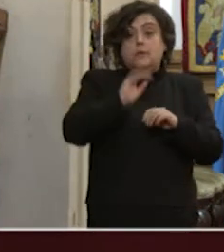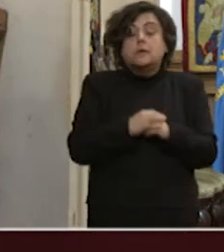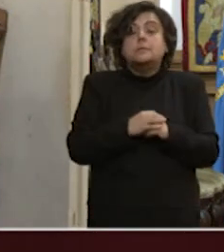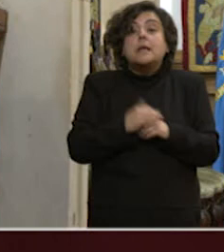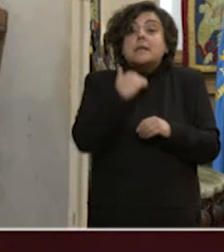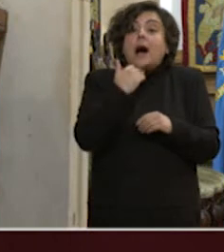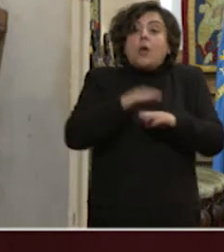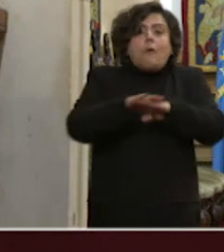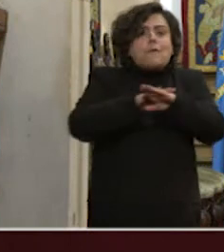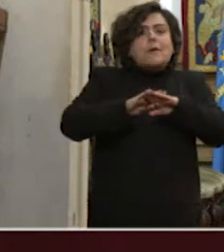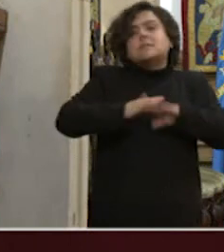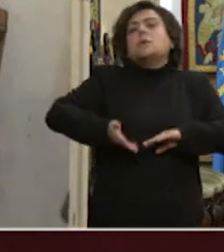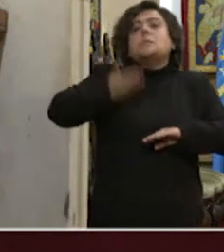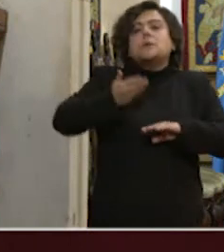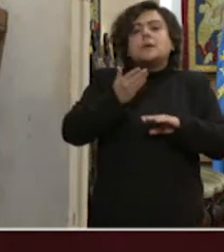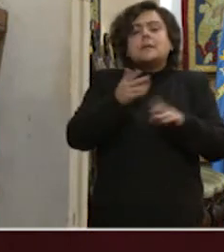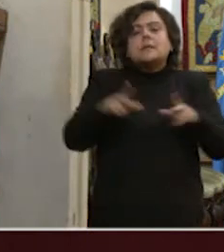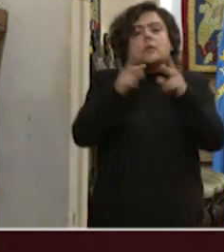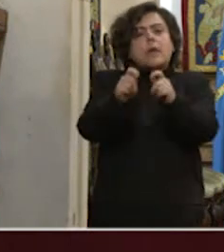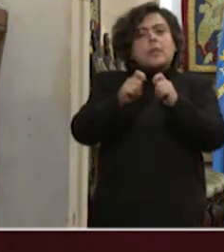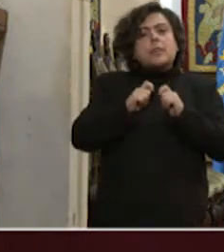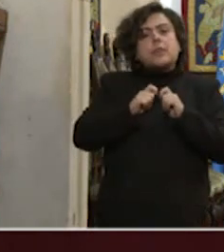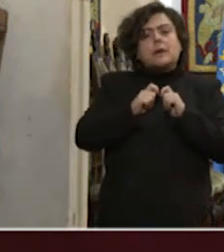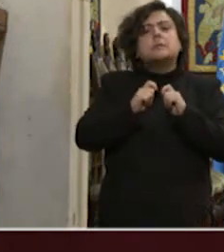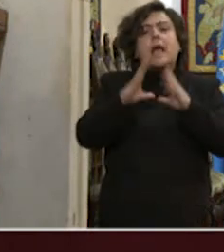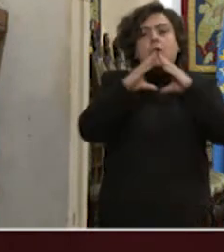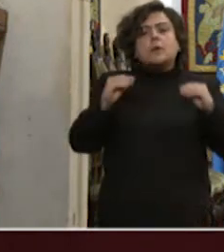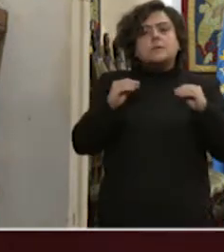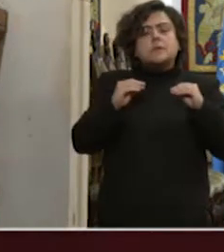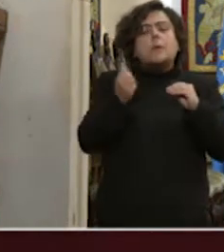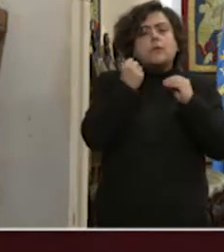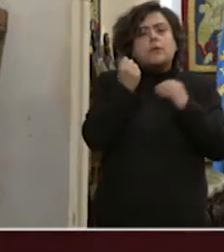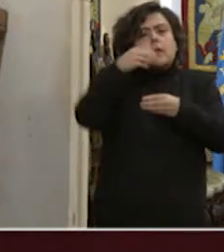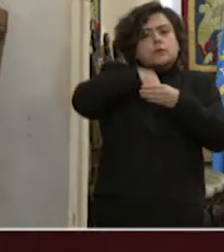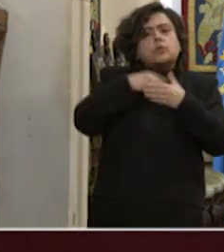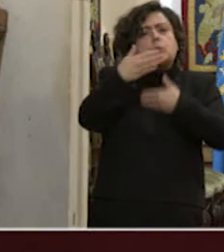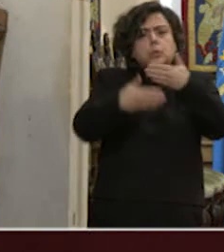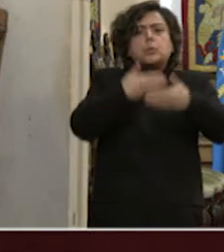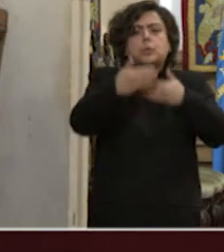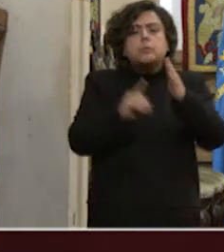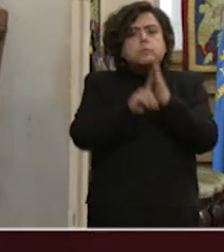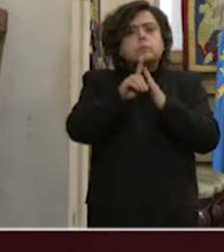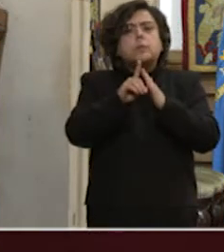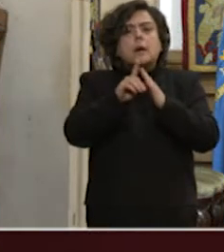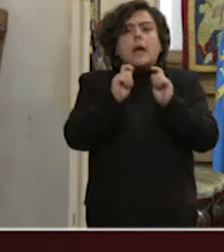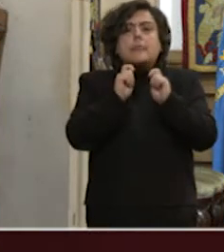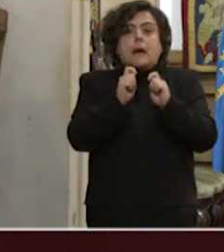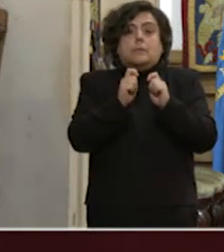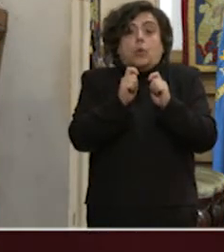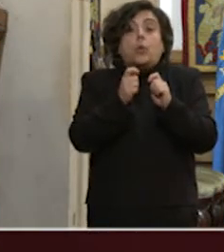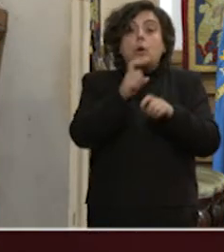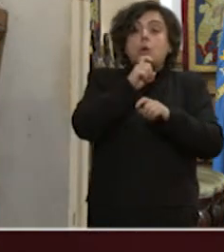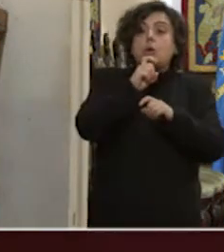la sociedad nos dé la oportunidad de desarrollar todo el potencial que la universidad atesora y aporta cada curso a través de sus egresados